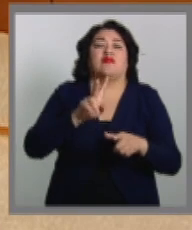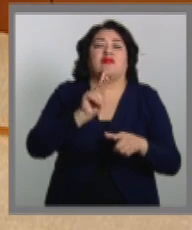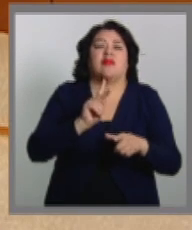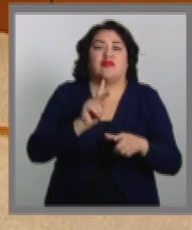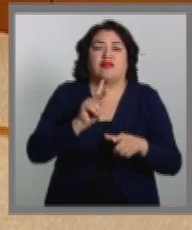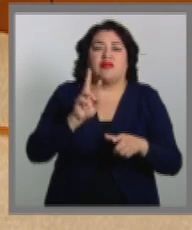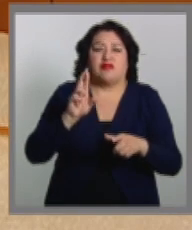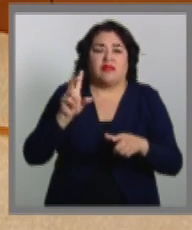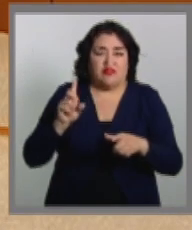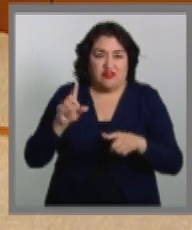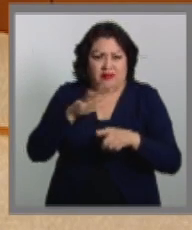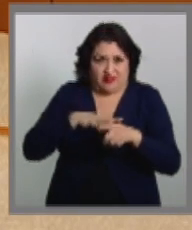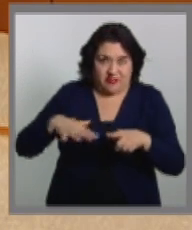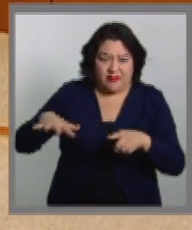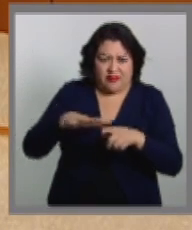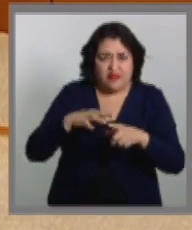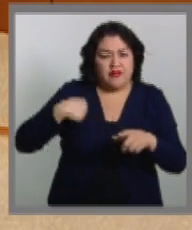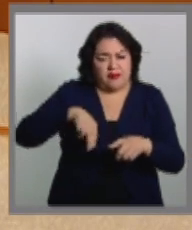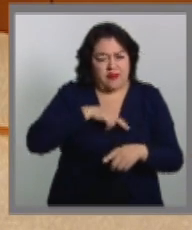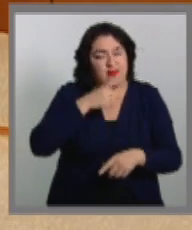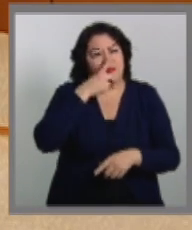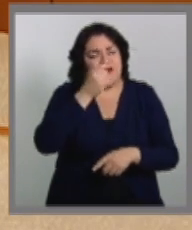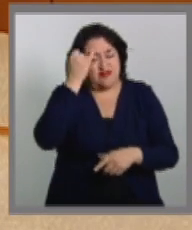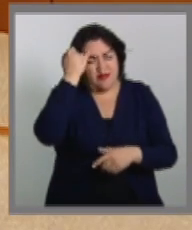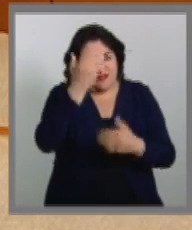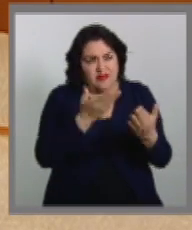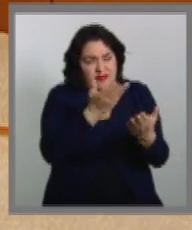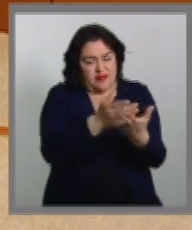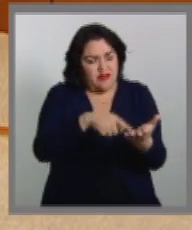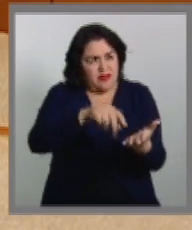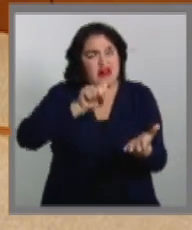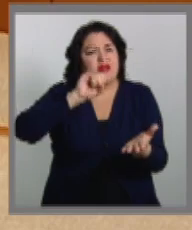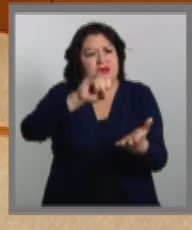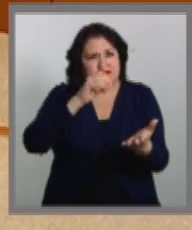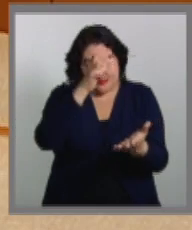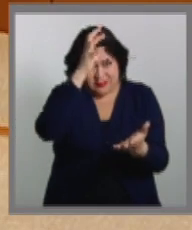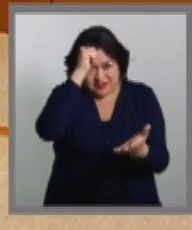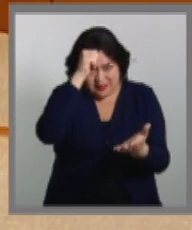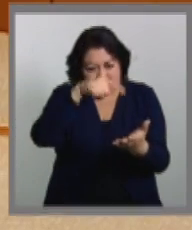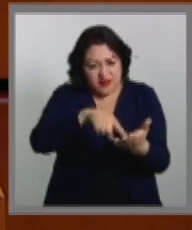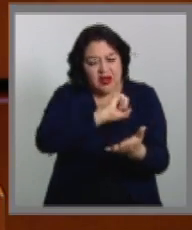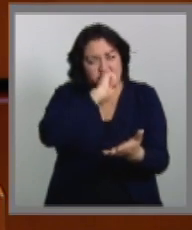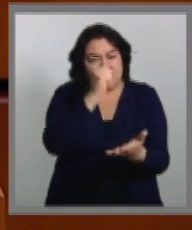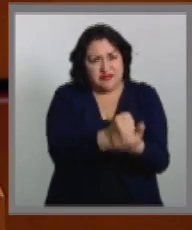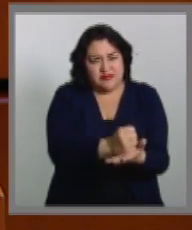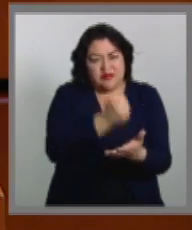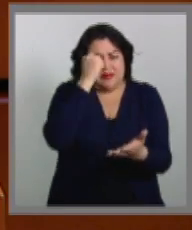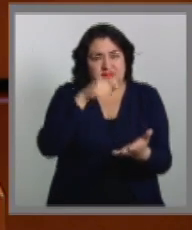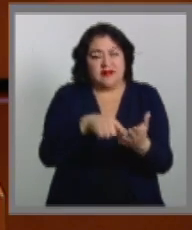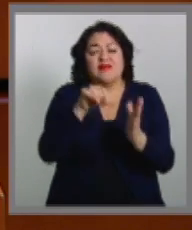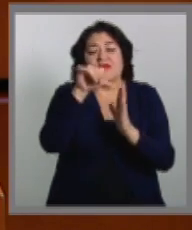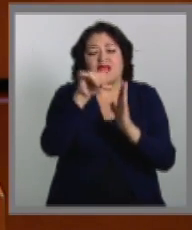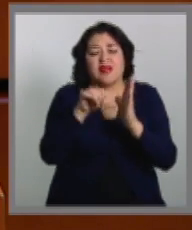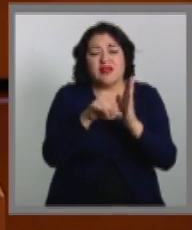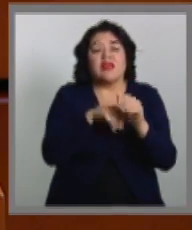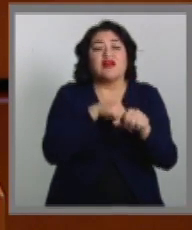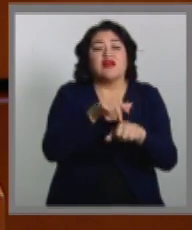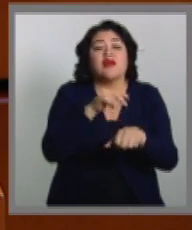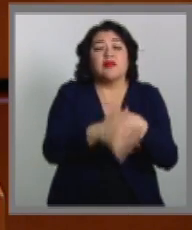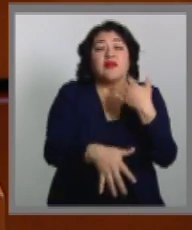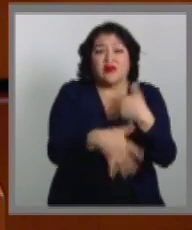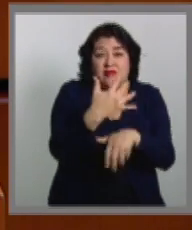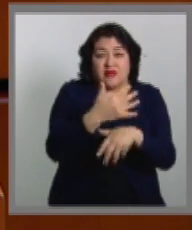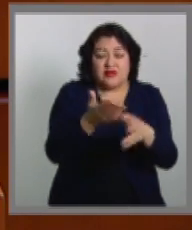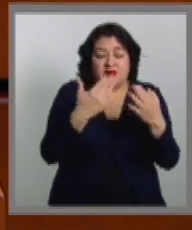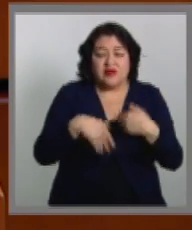Revolución Democrática vamos a respaldar este proyecto de decreto que reforma el artículo